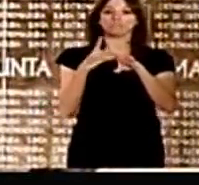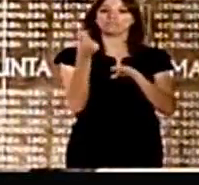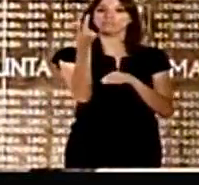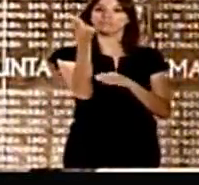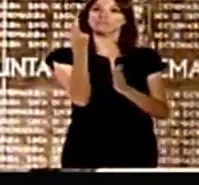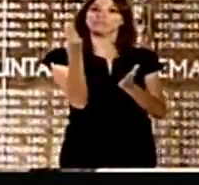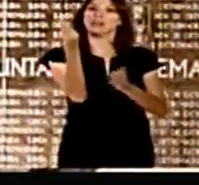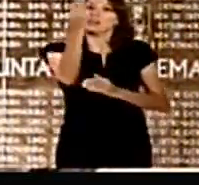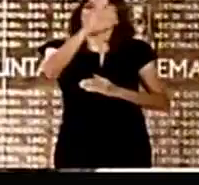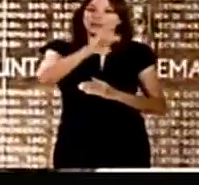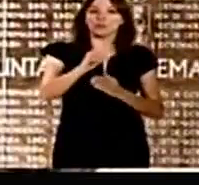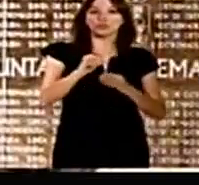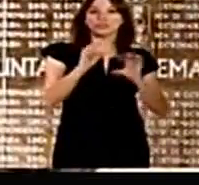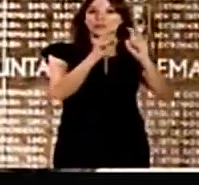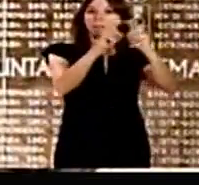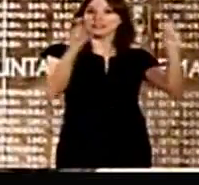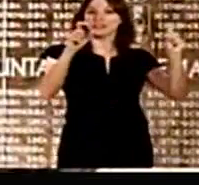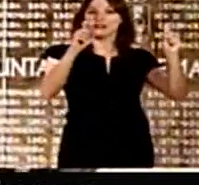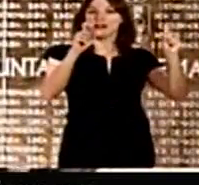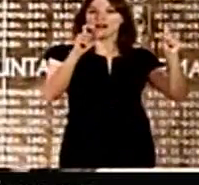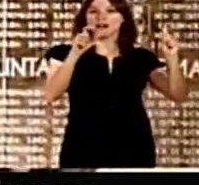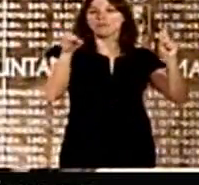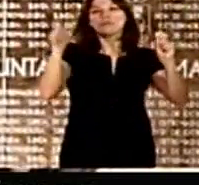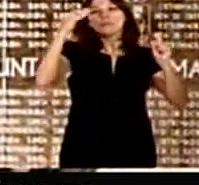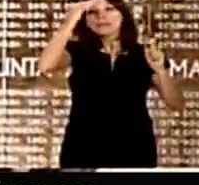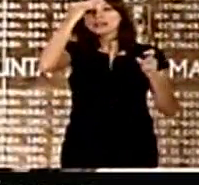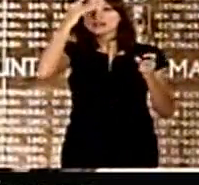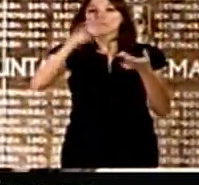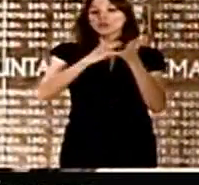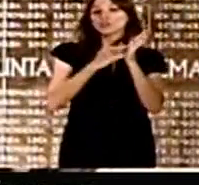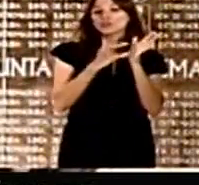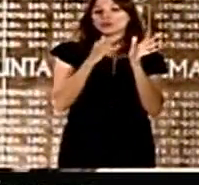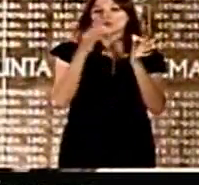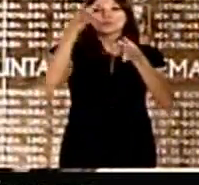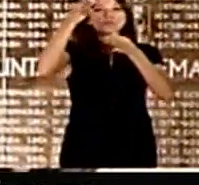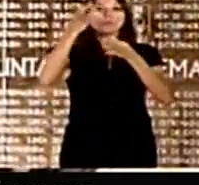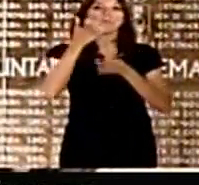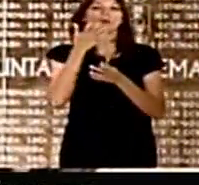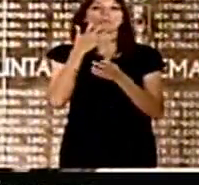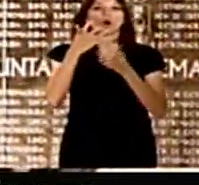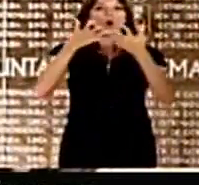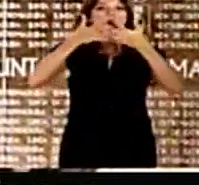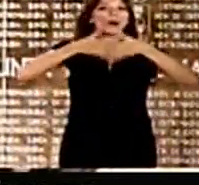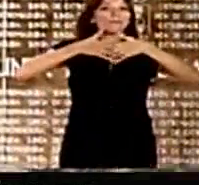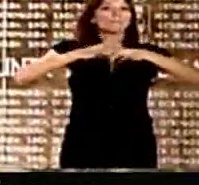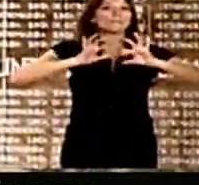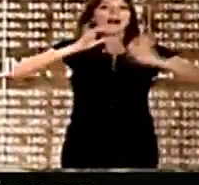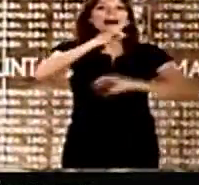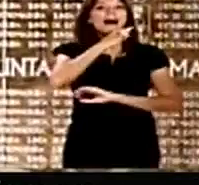empresariales, ¿ha pensado en algún proyecto en concreto, por ejemplo, en la azucarera de Mérida?